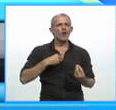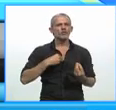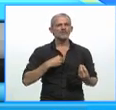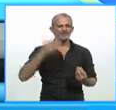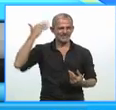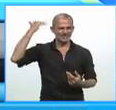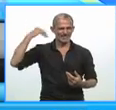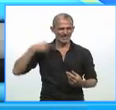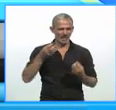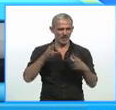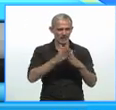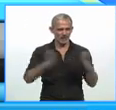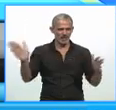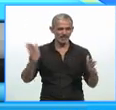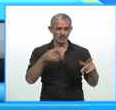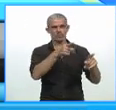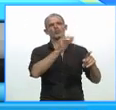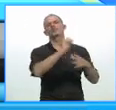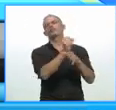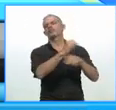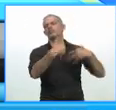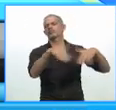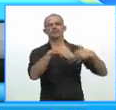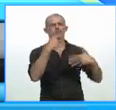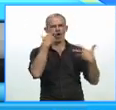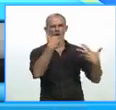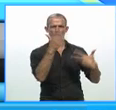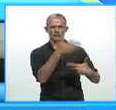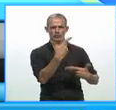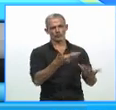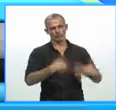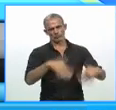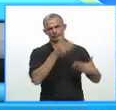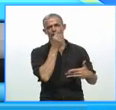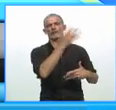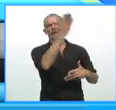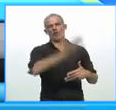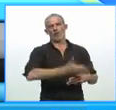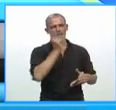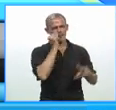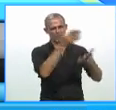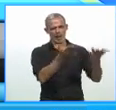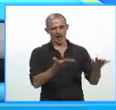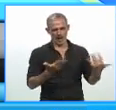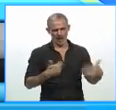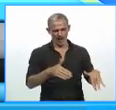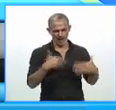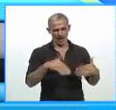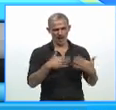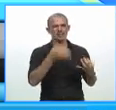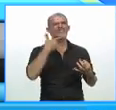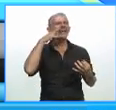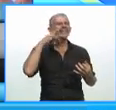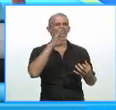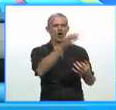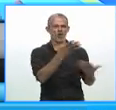ese momento? Porque él en el mundo del yachting es muy reconocido, es una figura recontra consagrada, lo contábamos más allá de la gran cantidad de